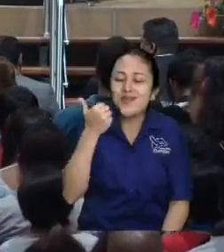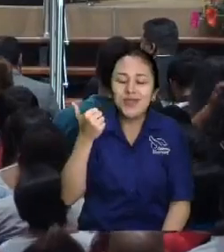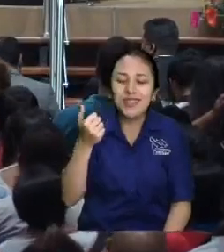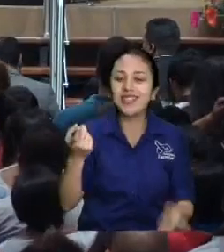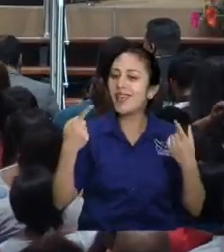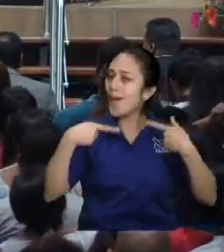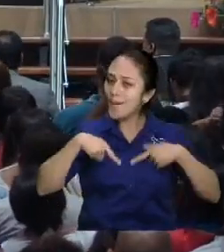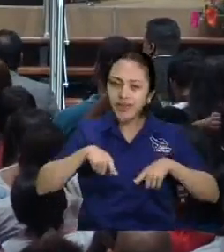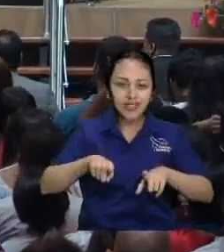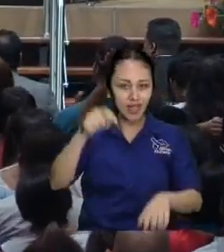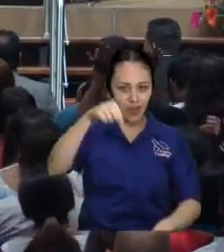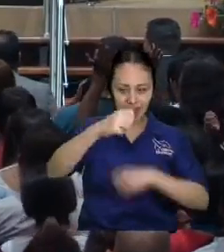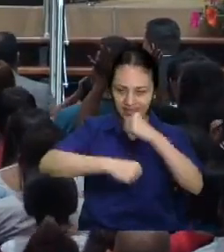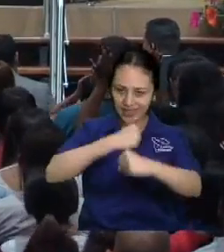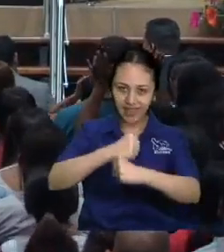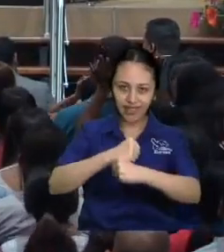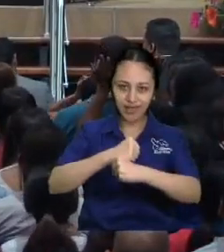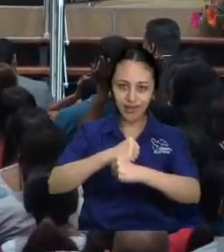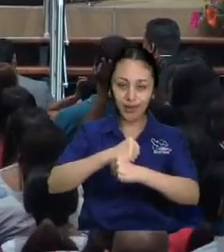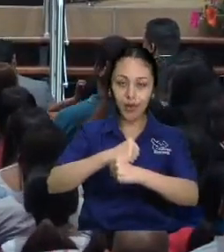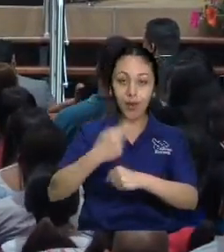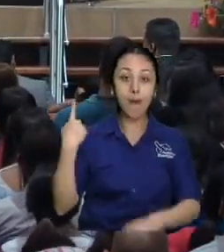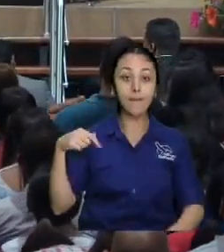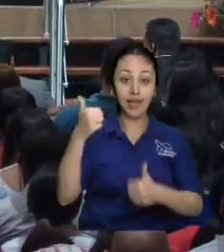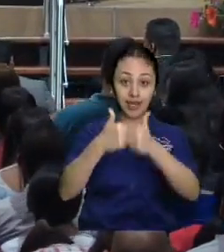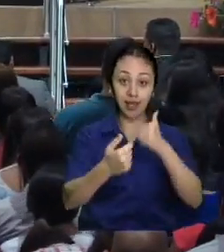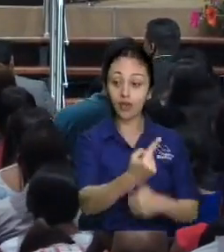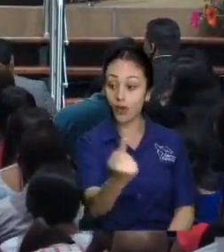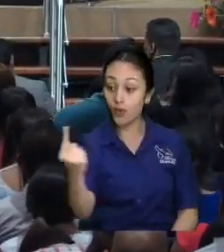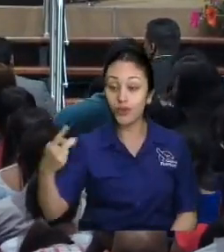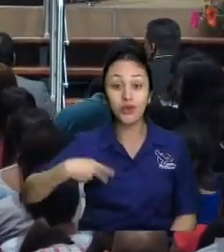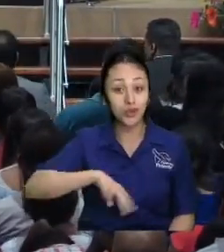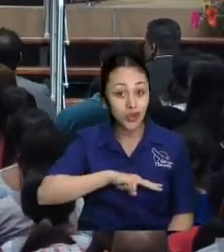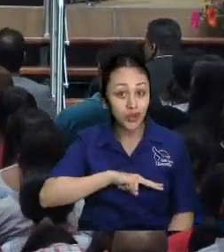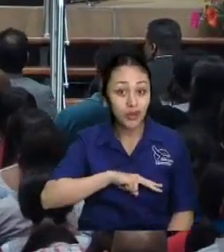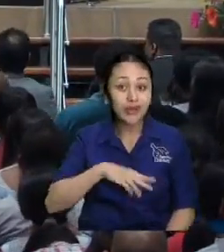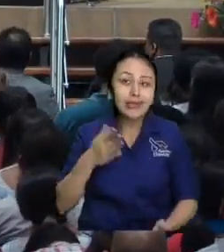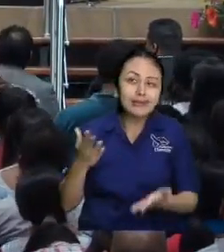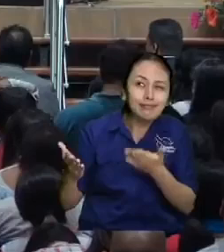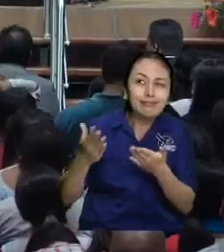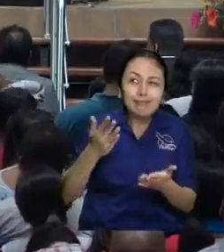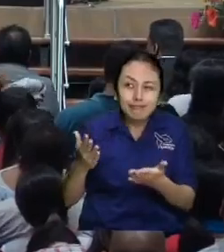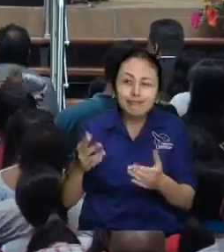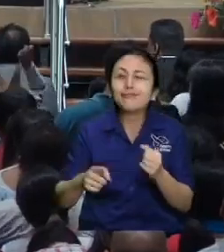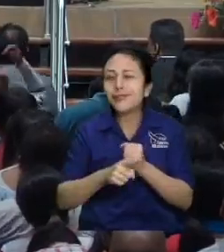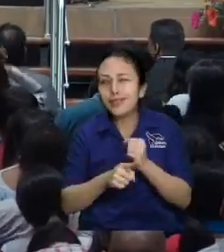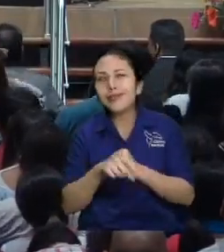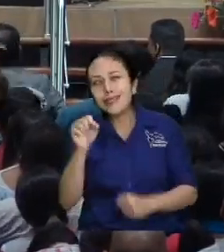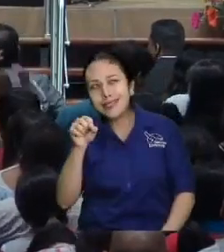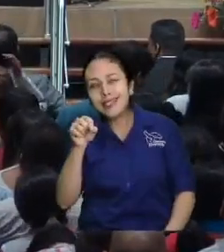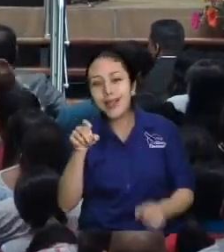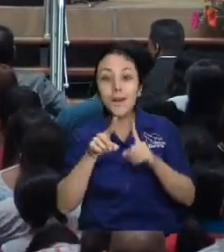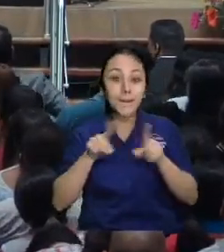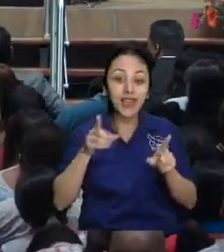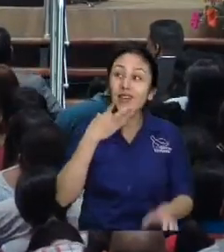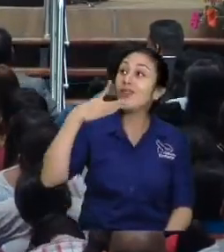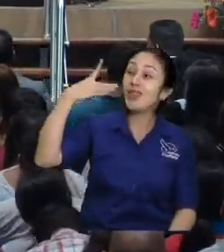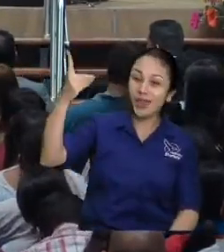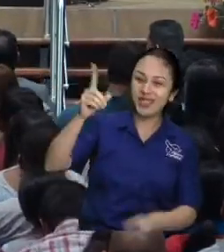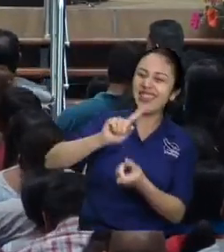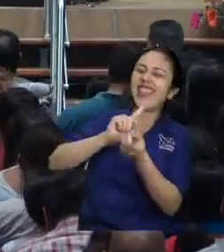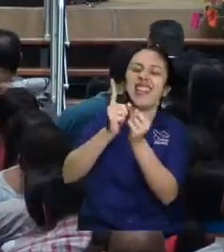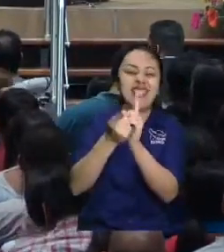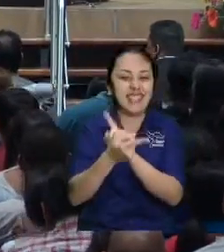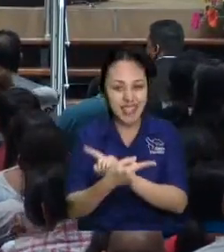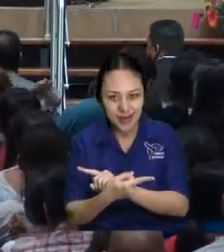año para cada uno de nosotros. También una que otra que no es tan linda, pero Dios la vuelve